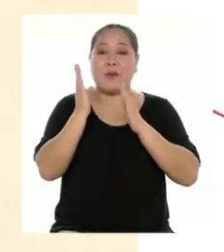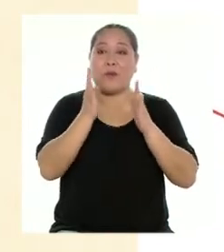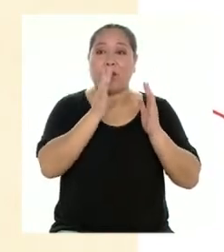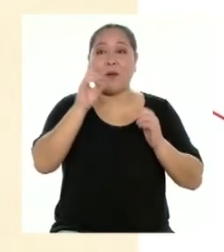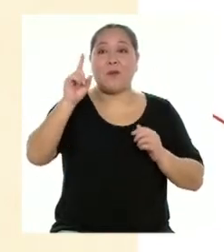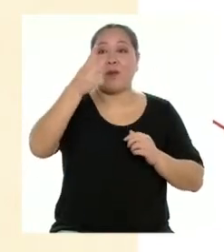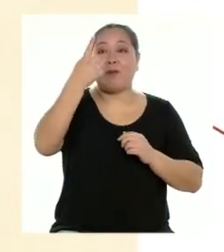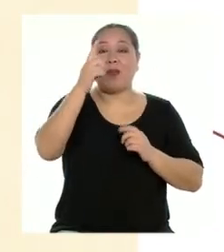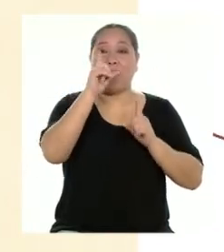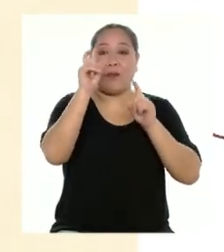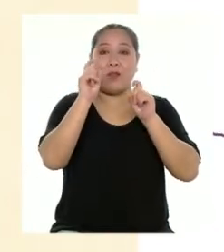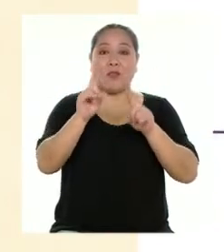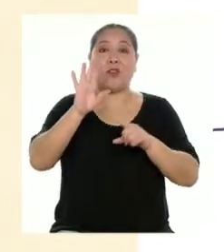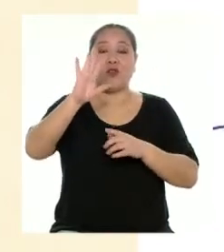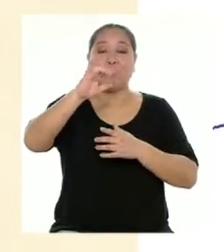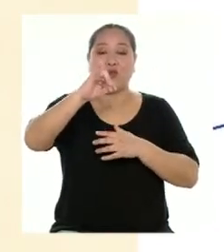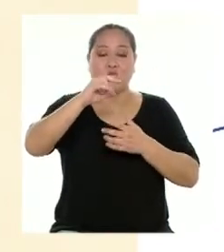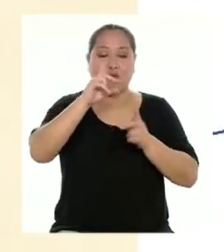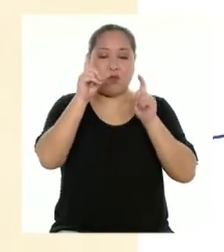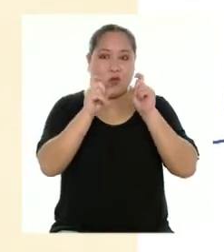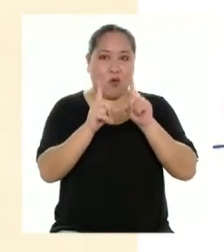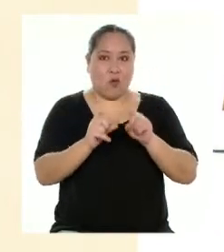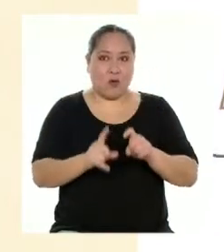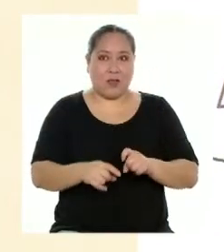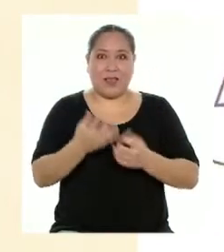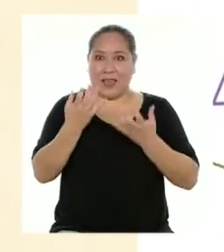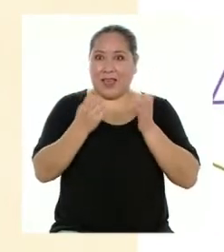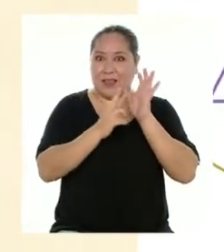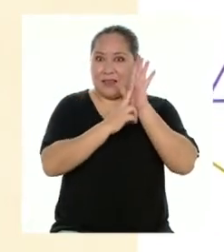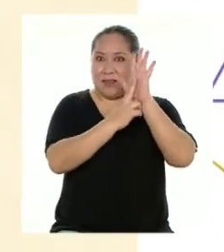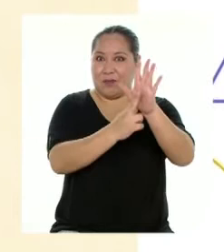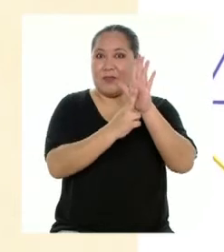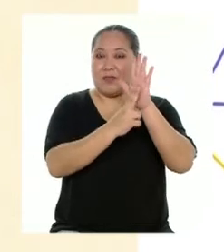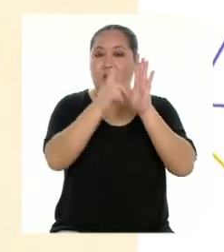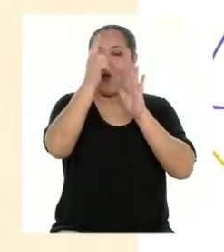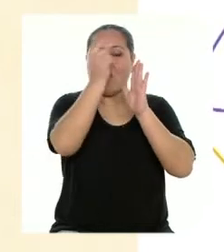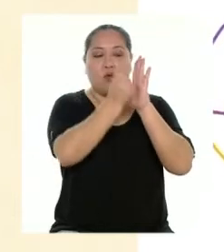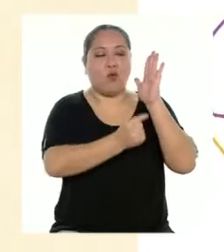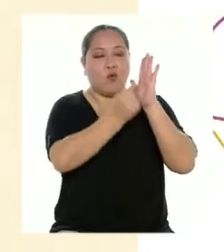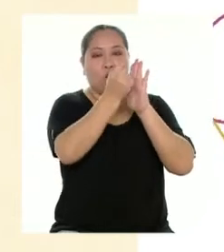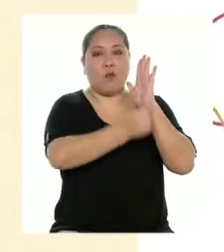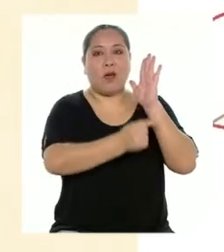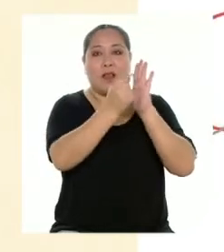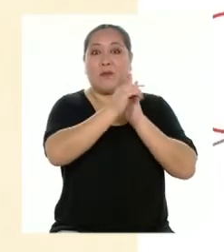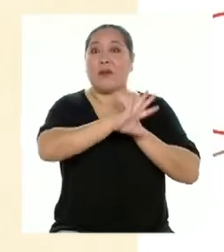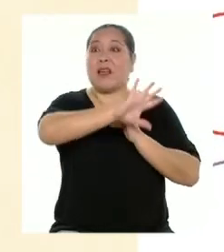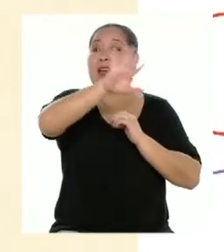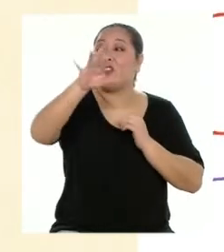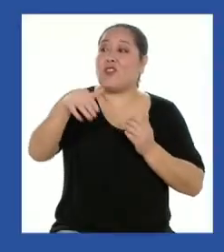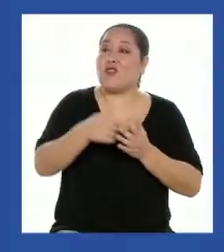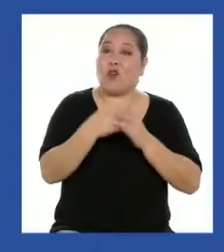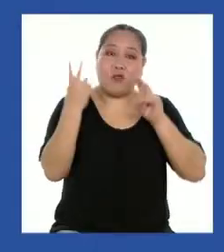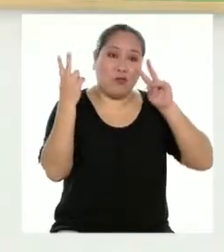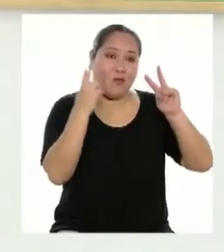pregunta de su encuesta y quiere saber si podemos representarlo en un gráfico de barras para que todos lo